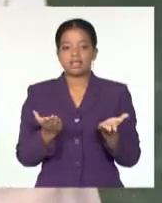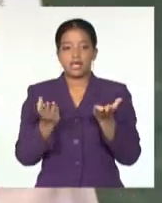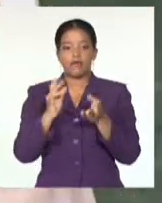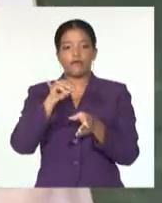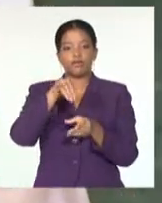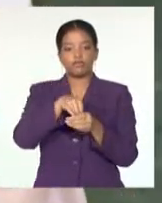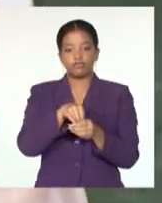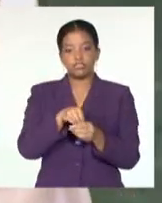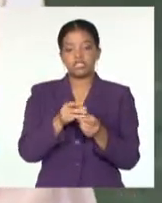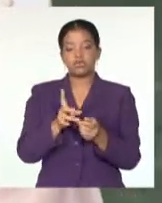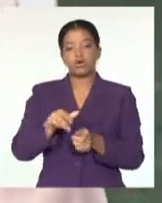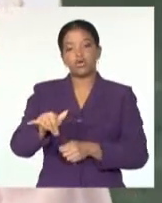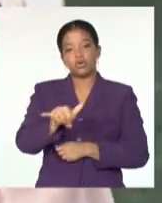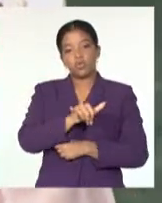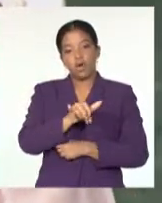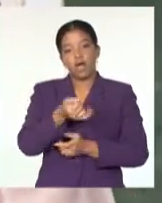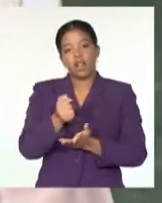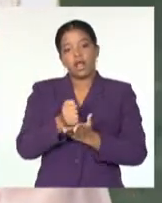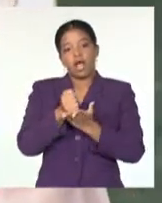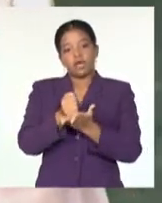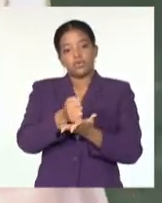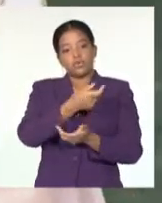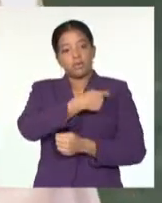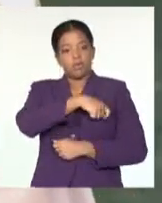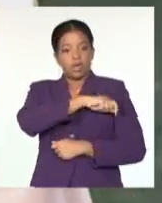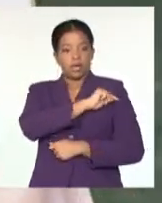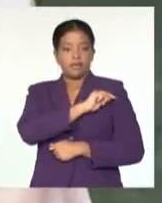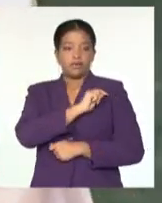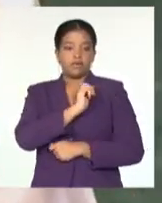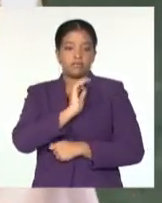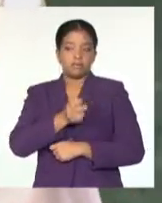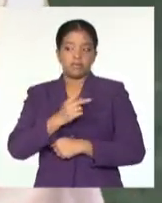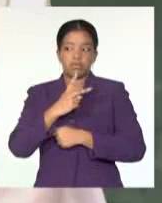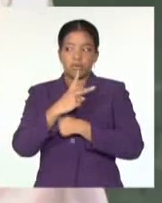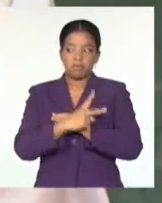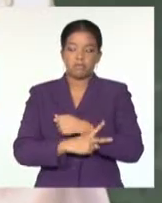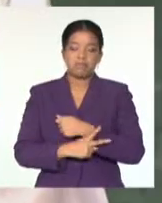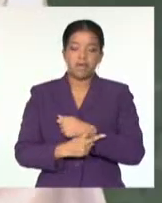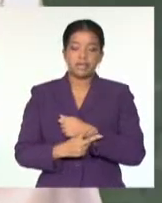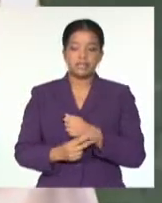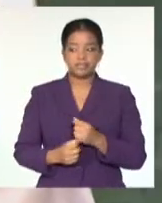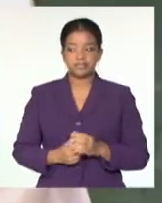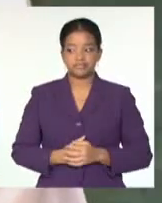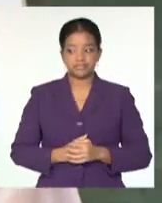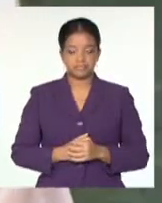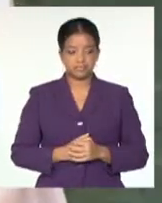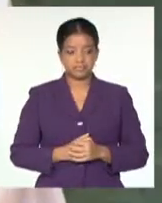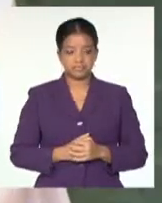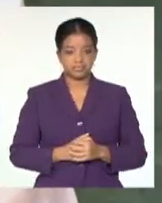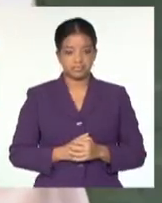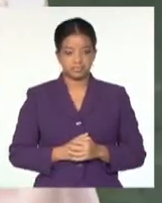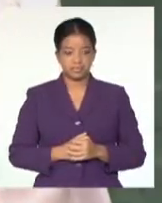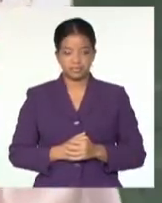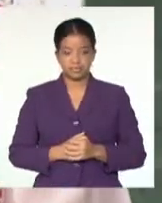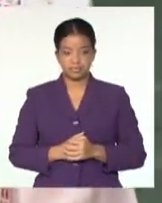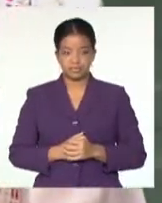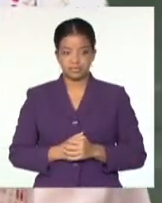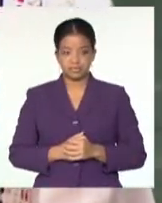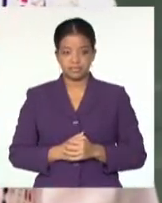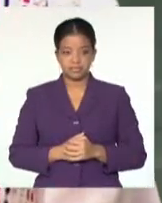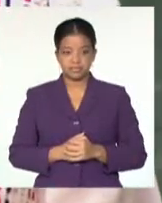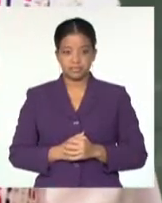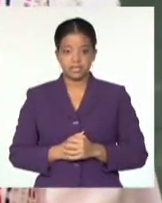equitativo para bien de nuestro pueblo. Como país con la segunda cubierta forestal per cápita en el